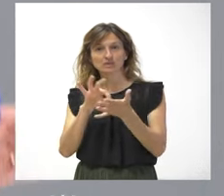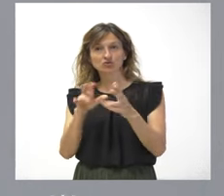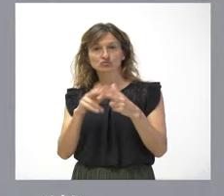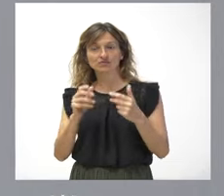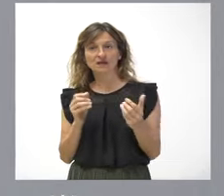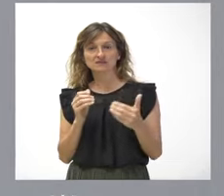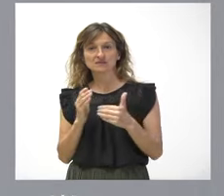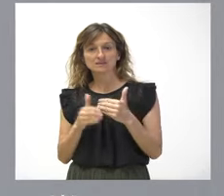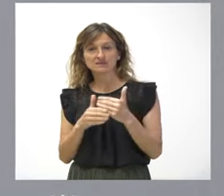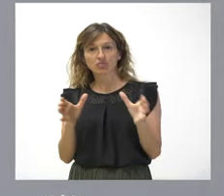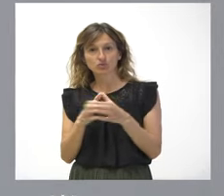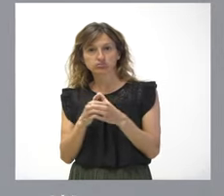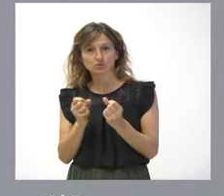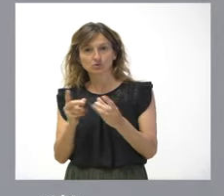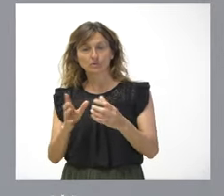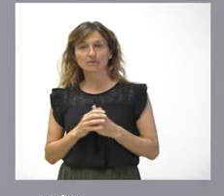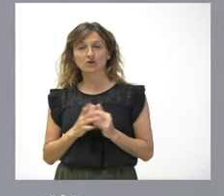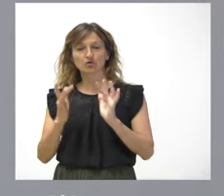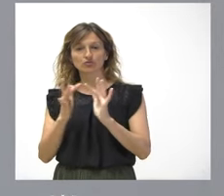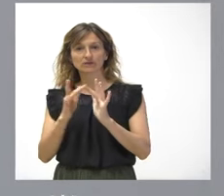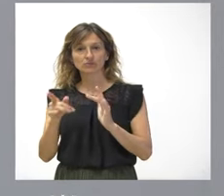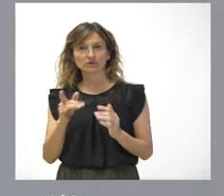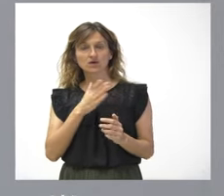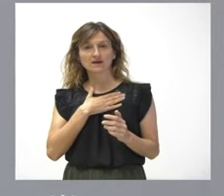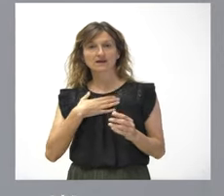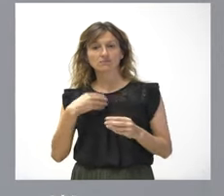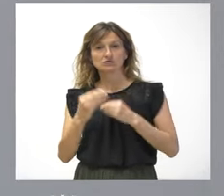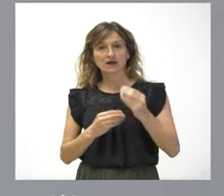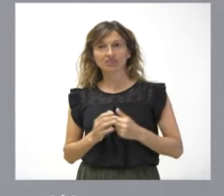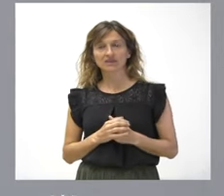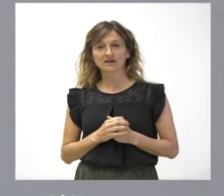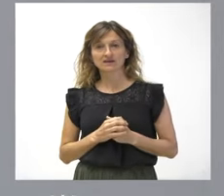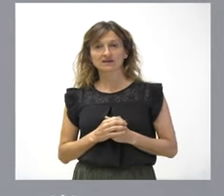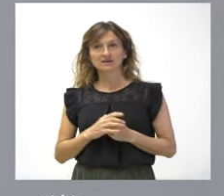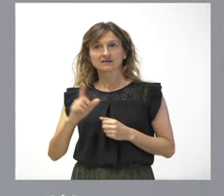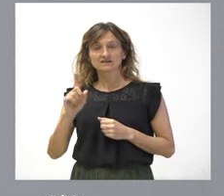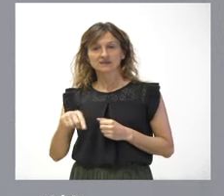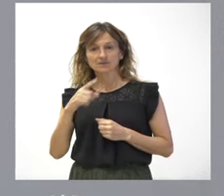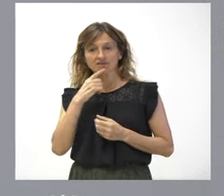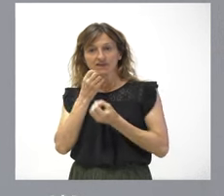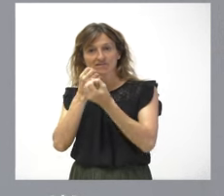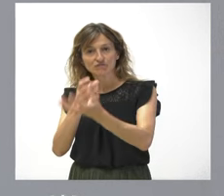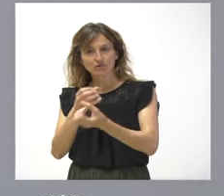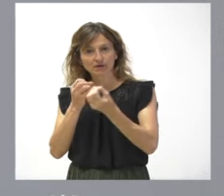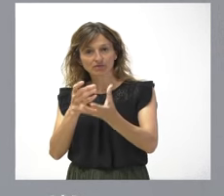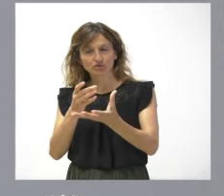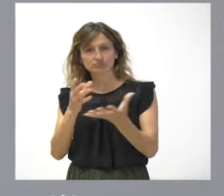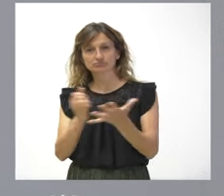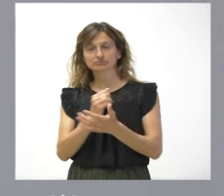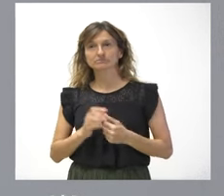limitado estamos en contacto con ello Es lo que queremos hacer y también darles toda la información al